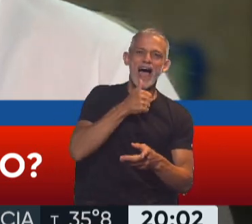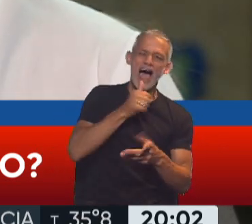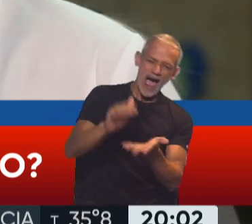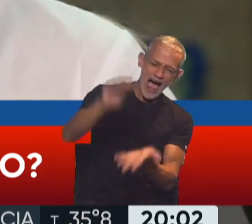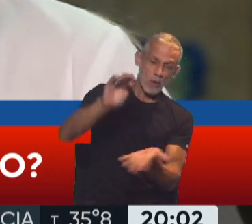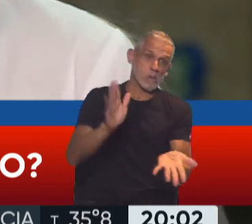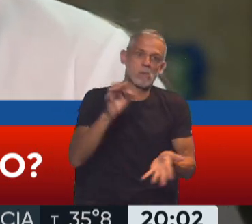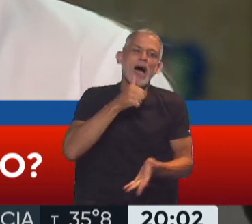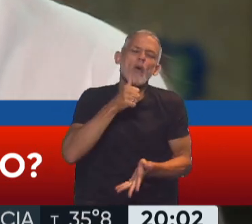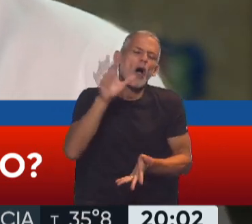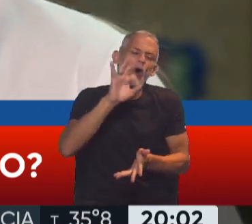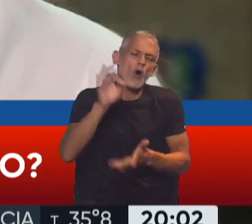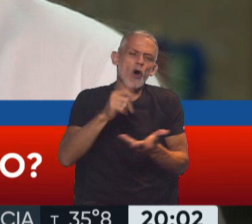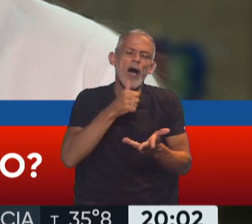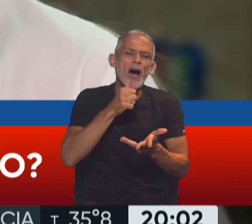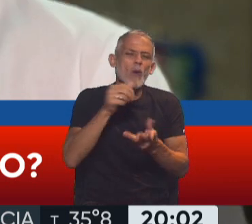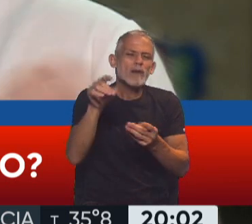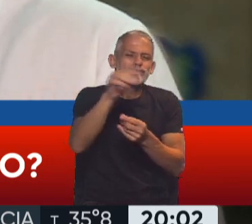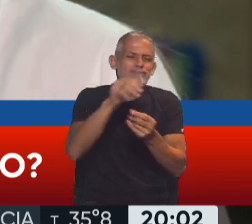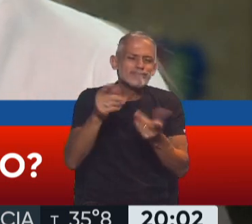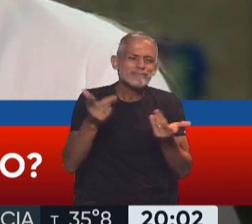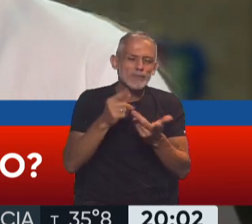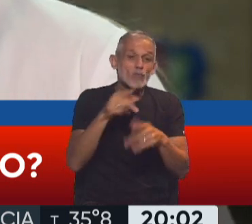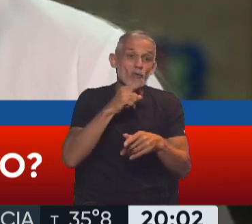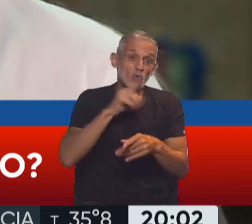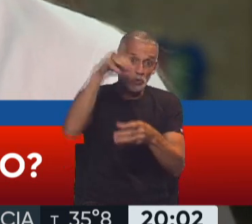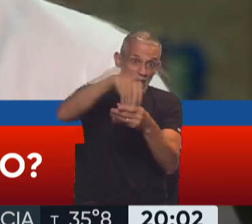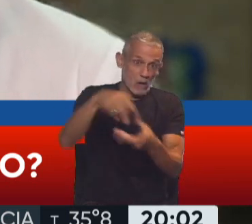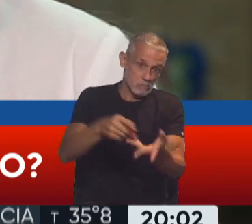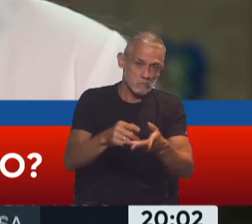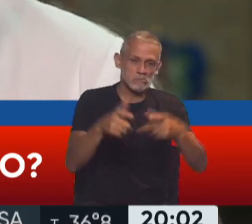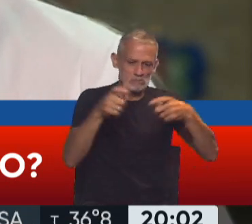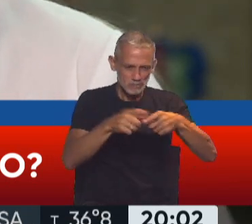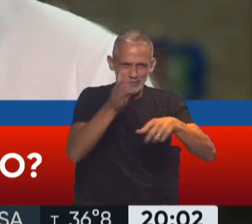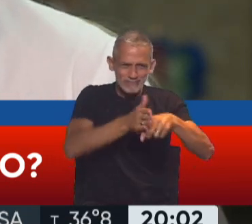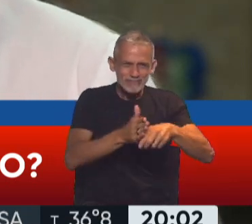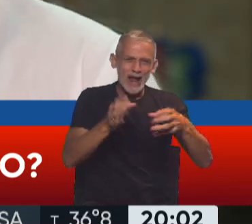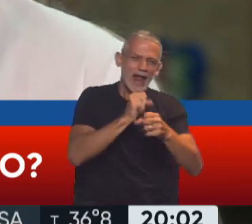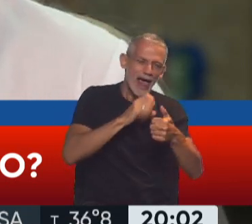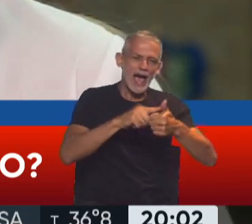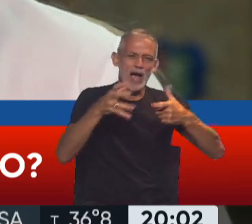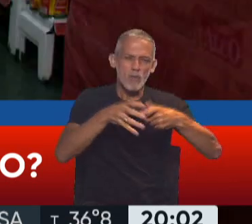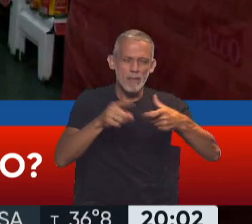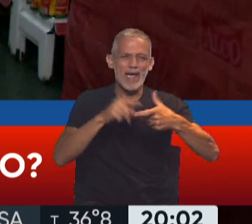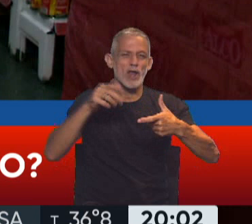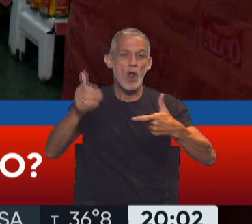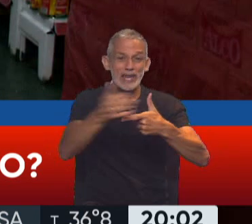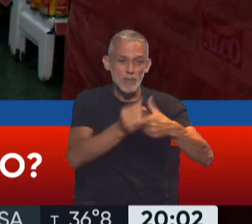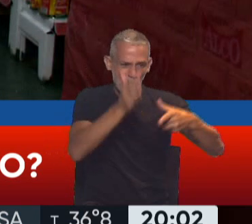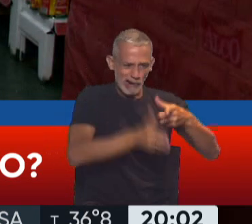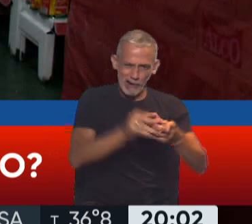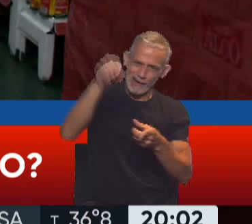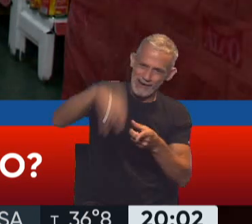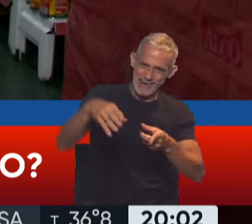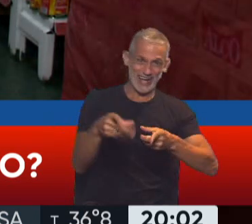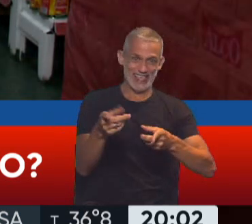puede ser de agua o puede ser de agua saborizada con fruta, por ejemplo, rodajas de naranja, pomelo, limón, ¿sí? Que es una estrategia como